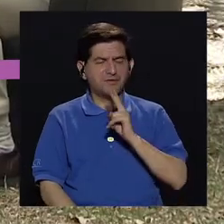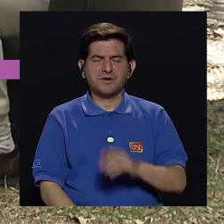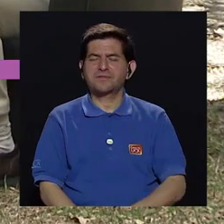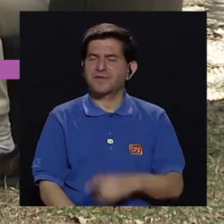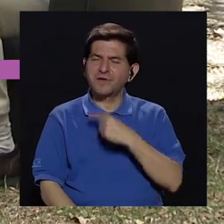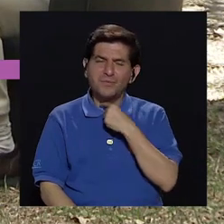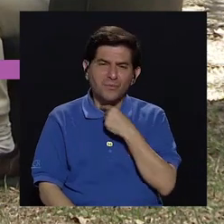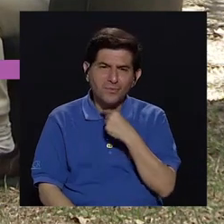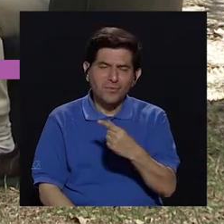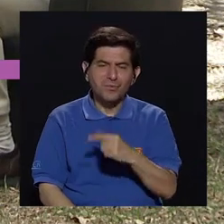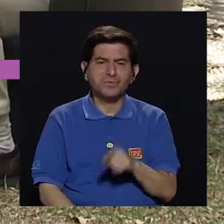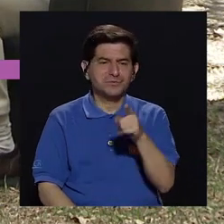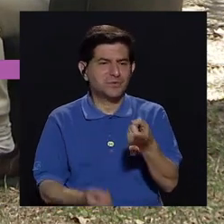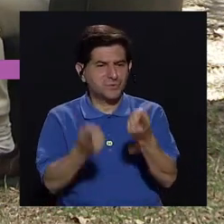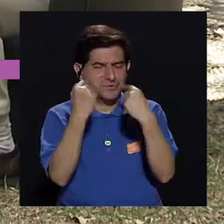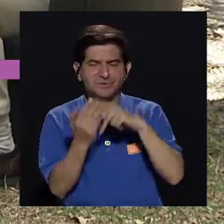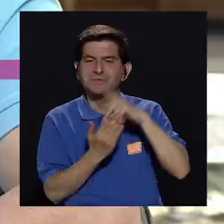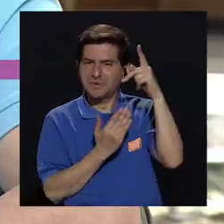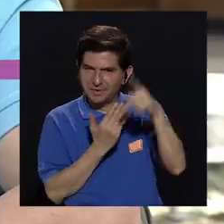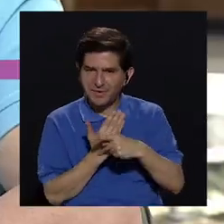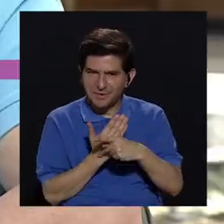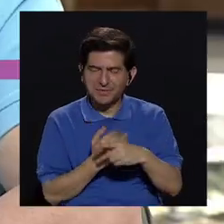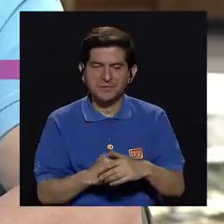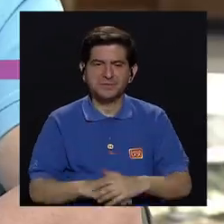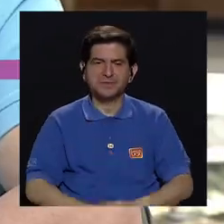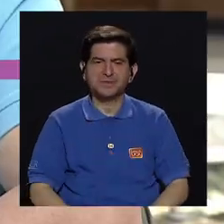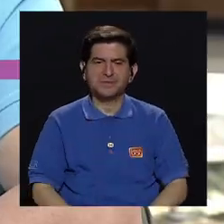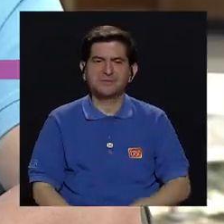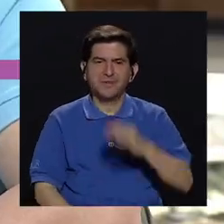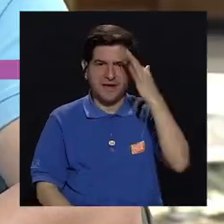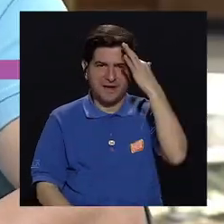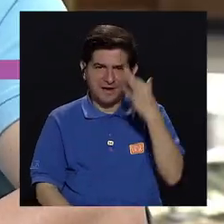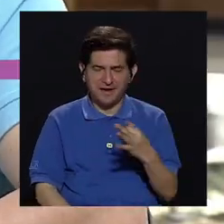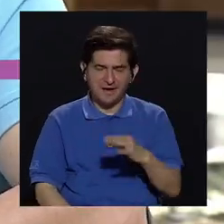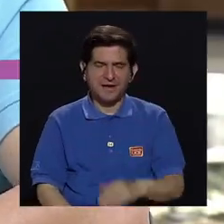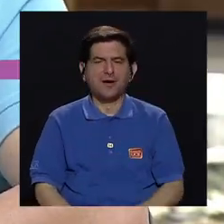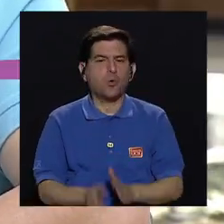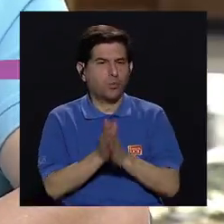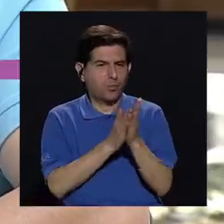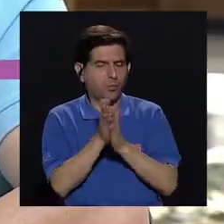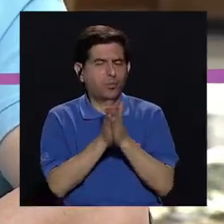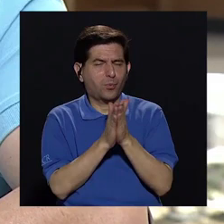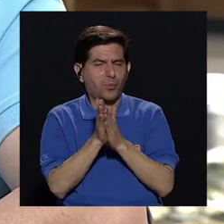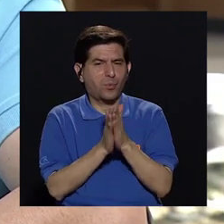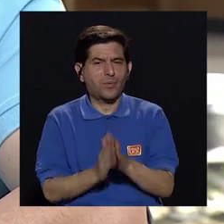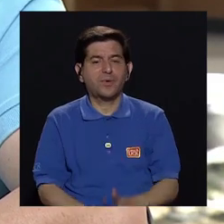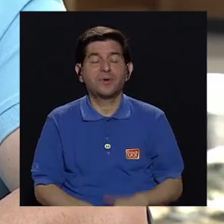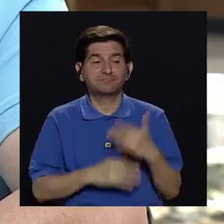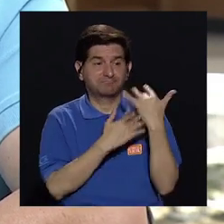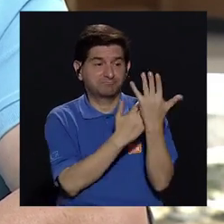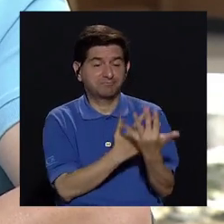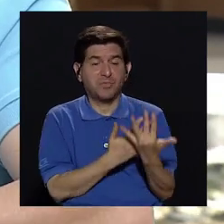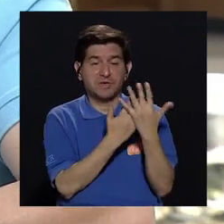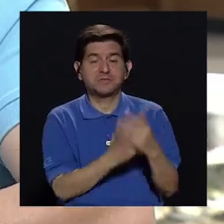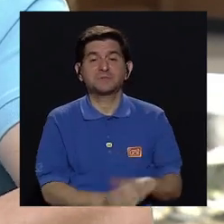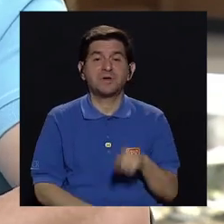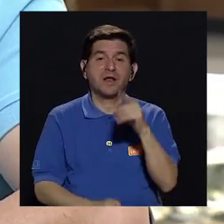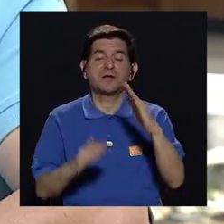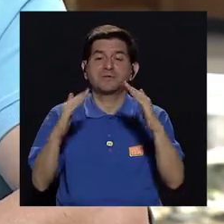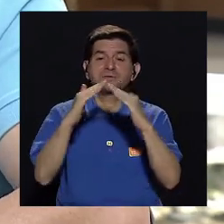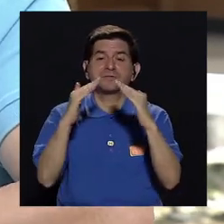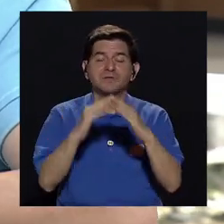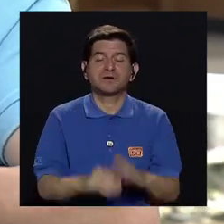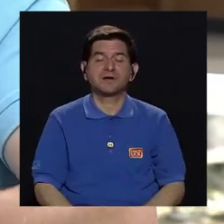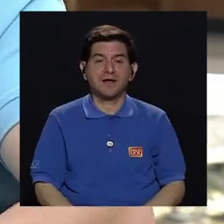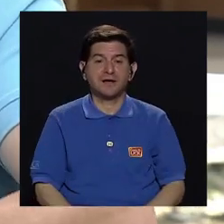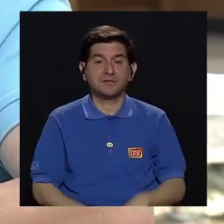sido un gusto, pues, tenerlo acá en el programa. Creo que ha sido de mucho provecho y esperamos que en sus hogares